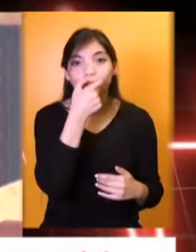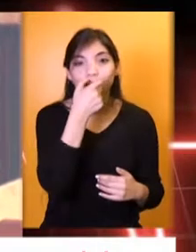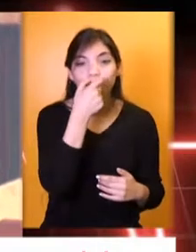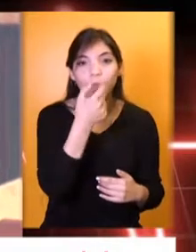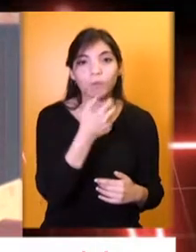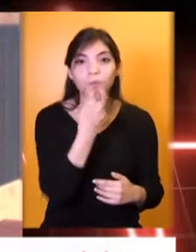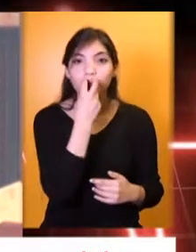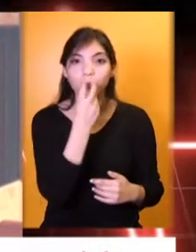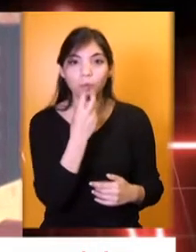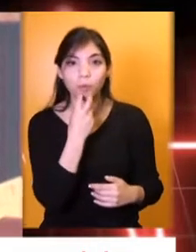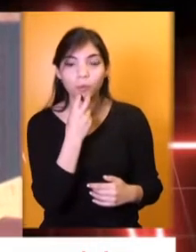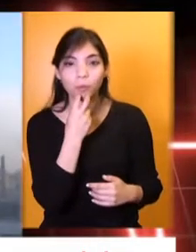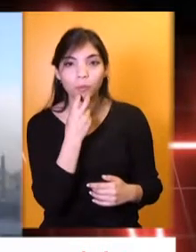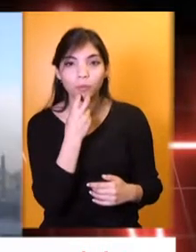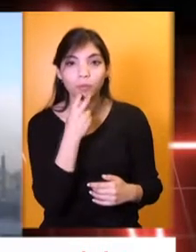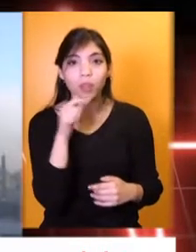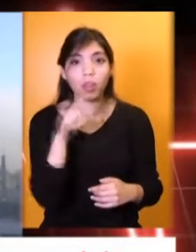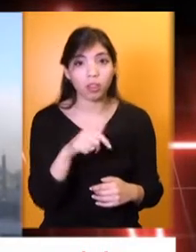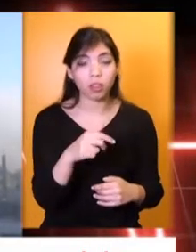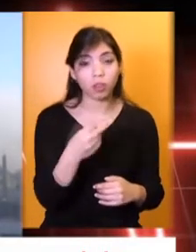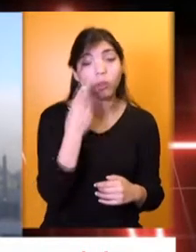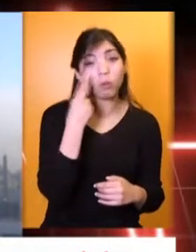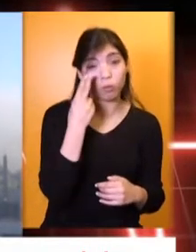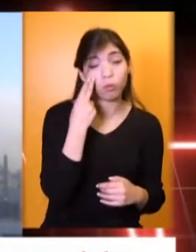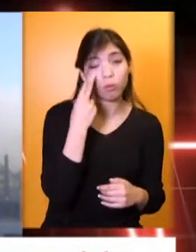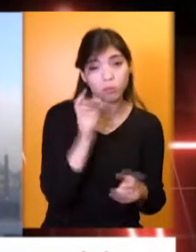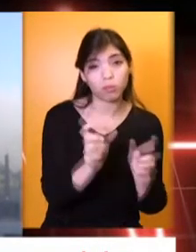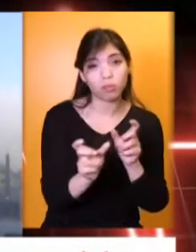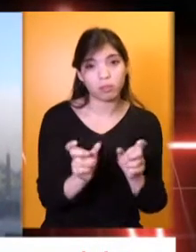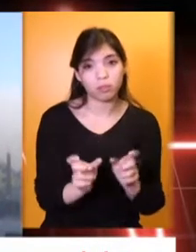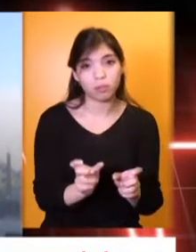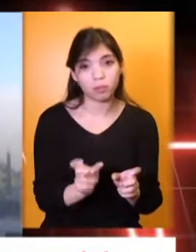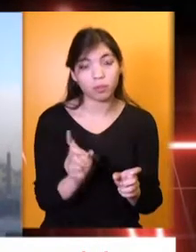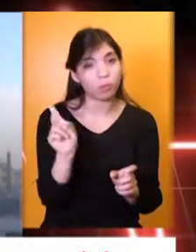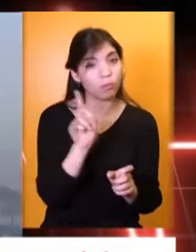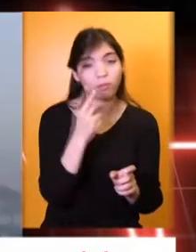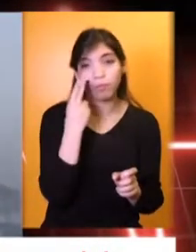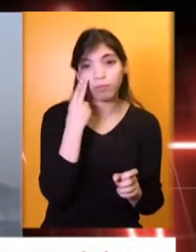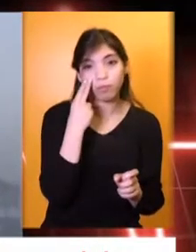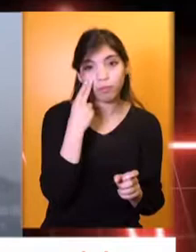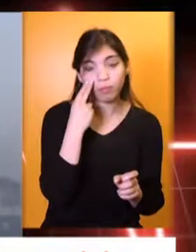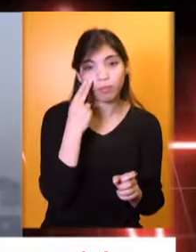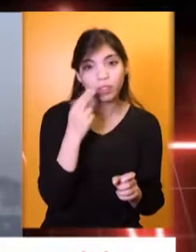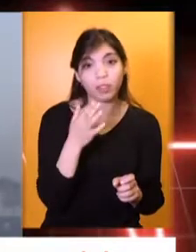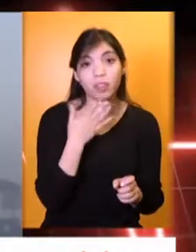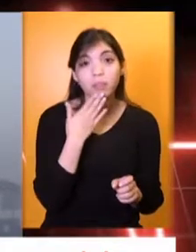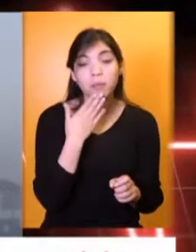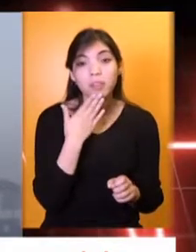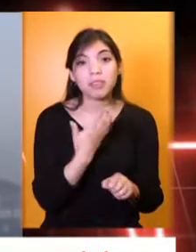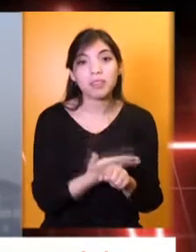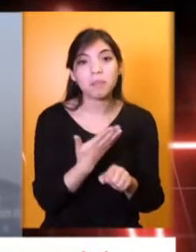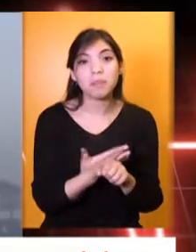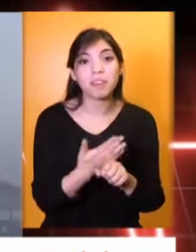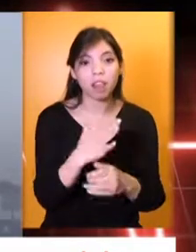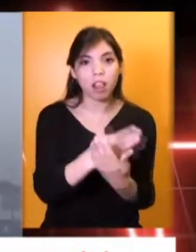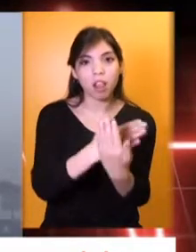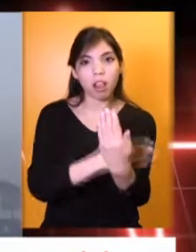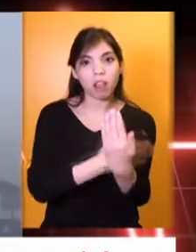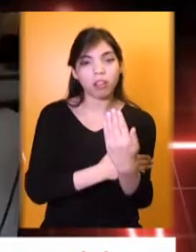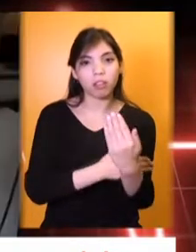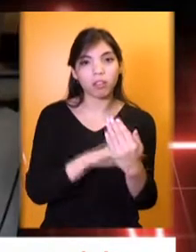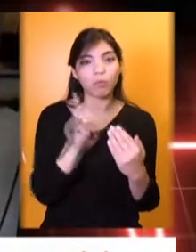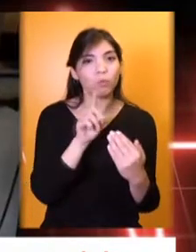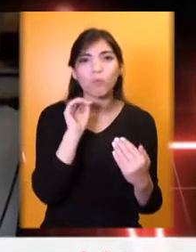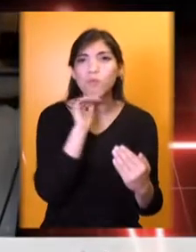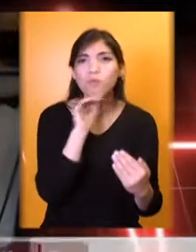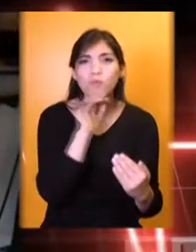que en la capital regional parecen ser no muy conocidas por la gente, más aún cuando hay medidas que hablan de reducir el uso de la leña, el que